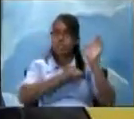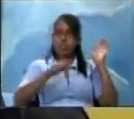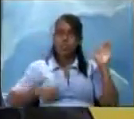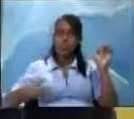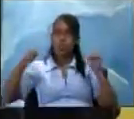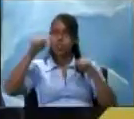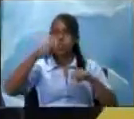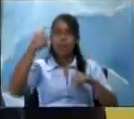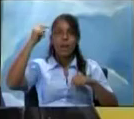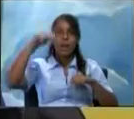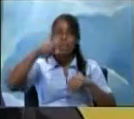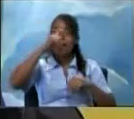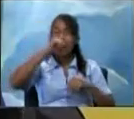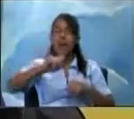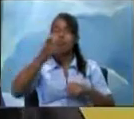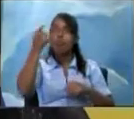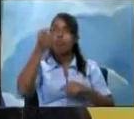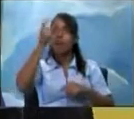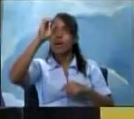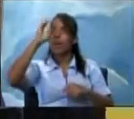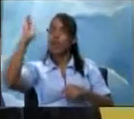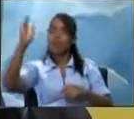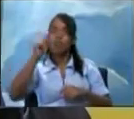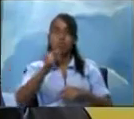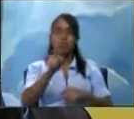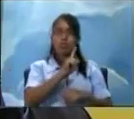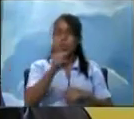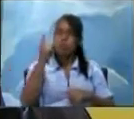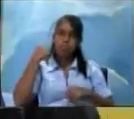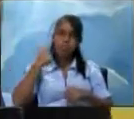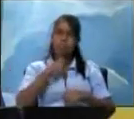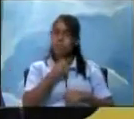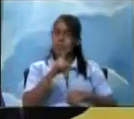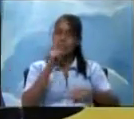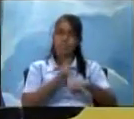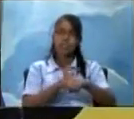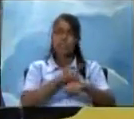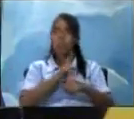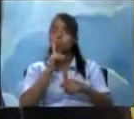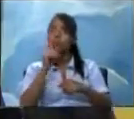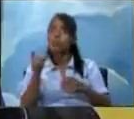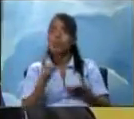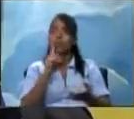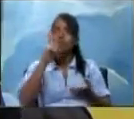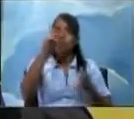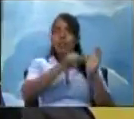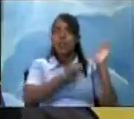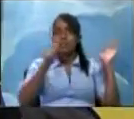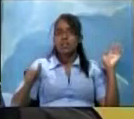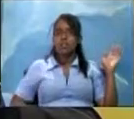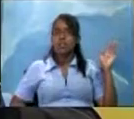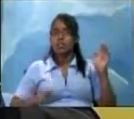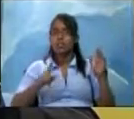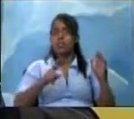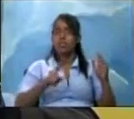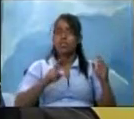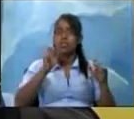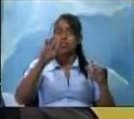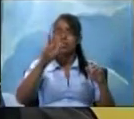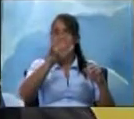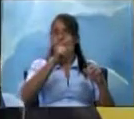nos dio para este año, buscarle a Él. Usted no pierda la oportunidad de preguntarle al Señor. En